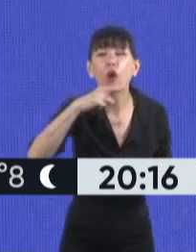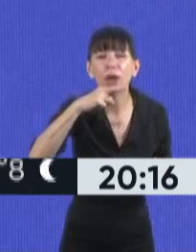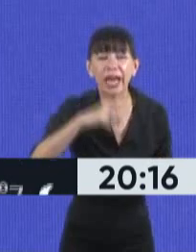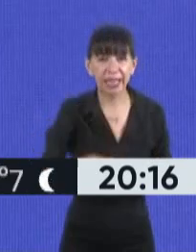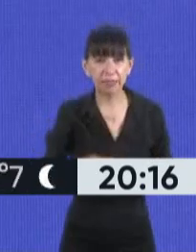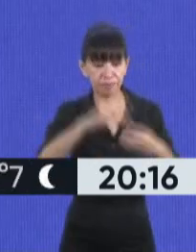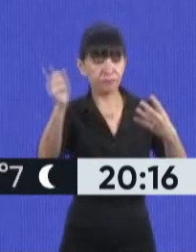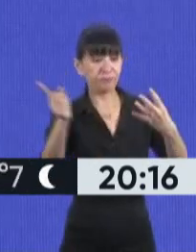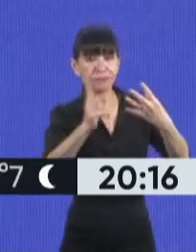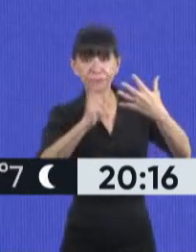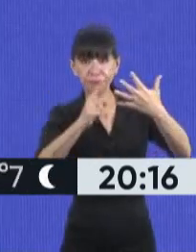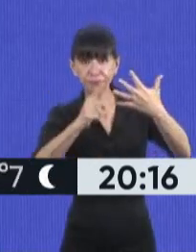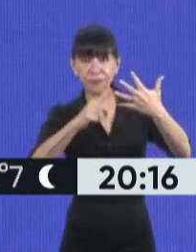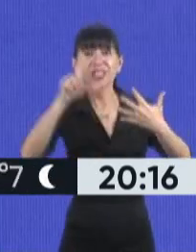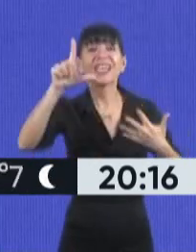tercera reserva de litio del mundo.